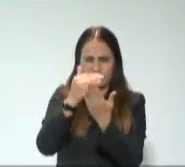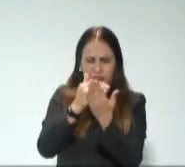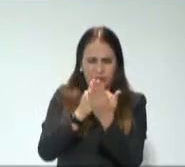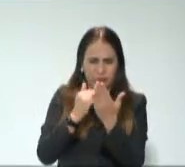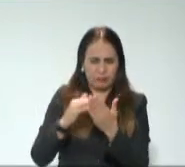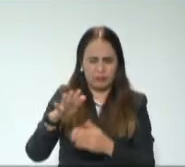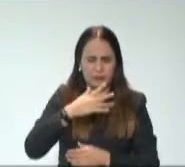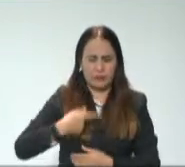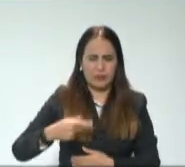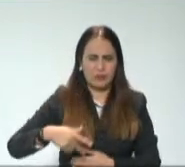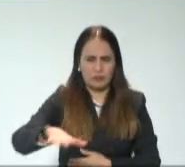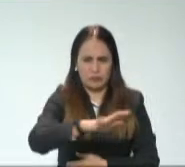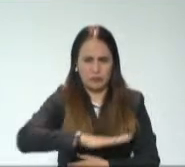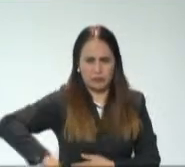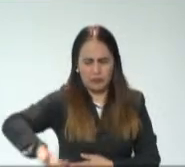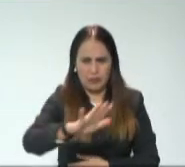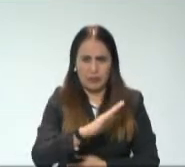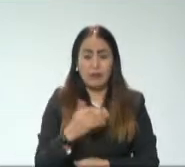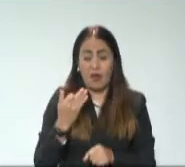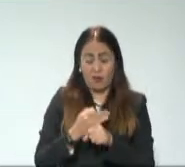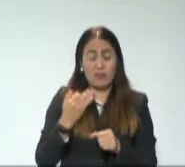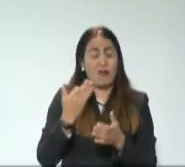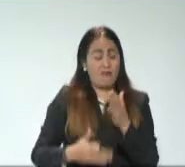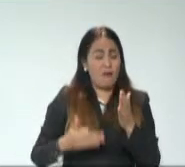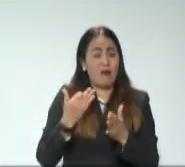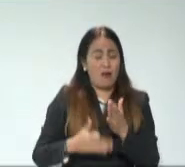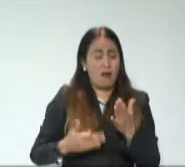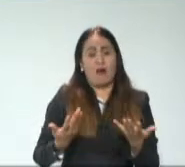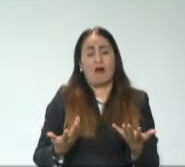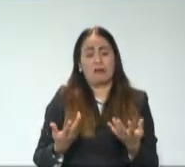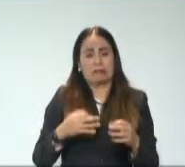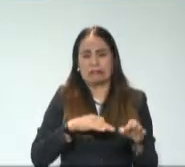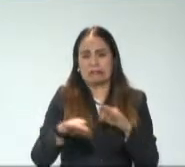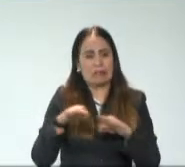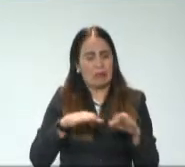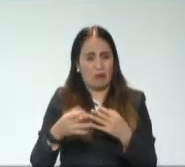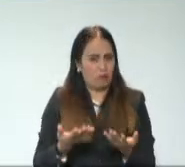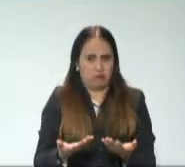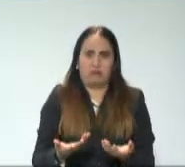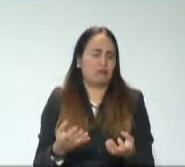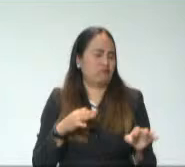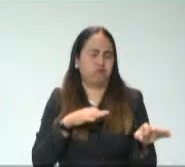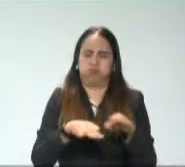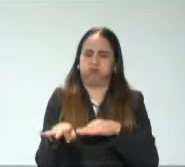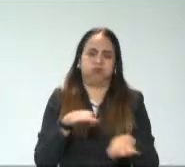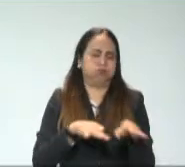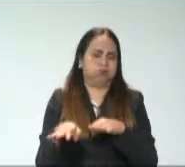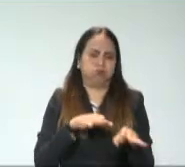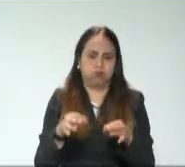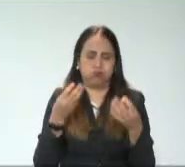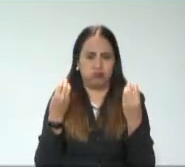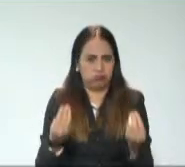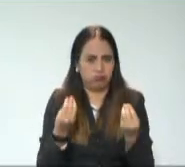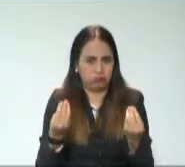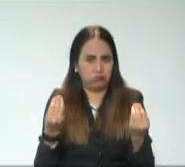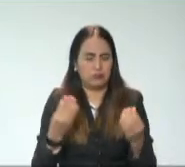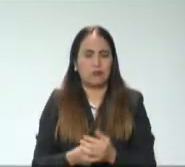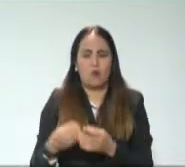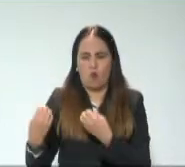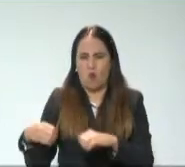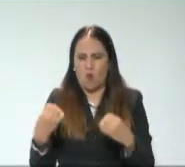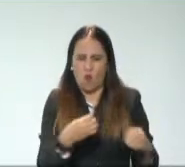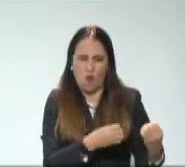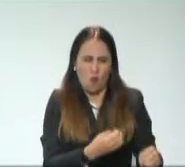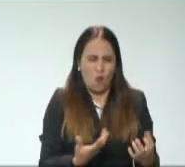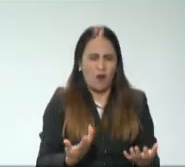trabajo no nos no nos falta en este organismo como como el nuestro y este Lo importante es decirles